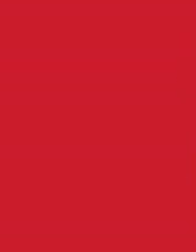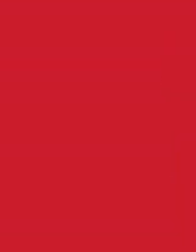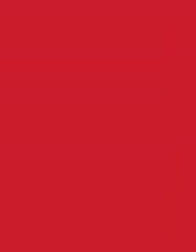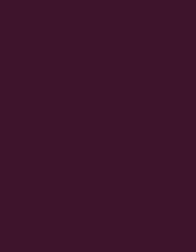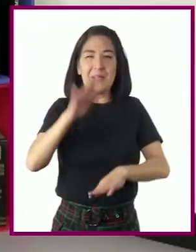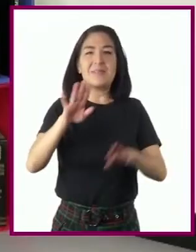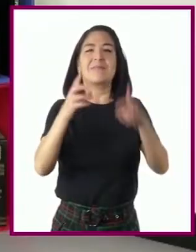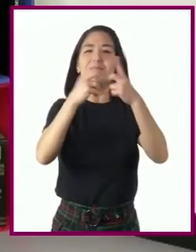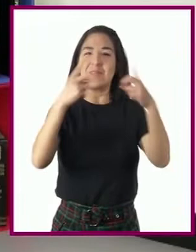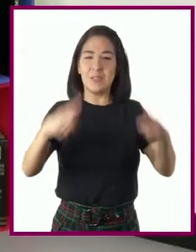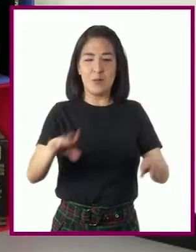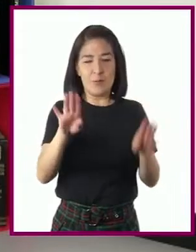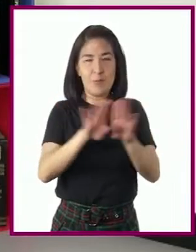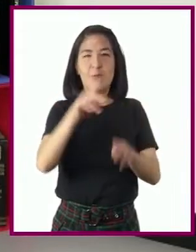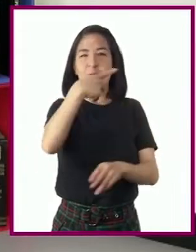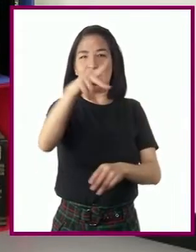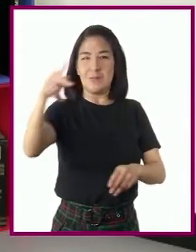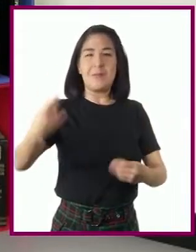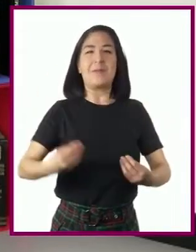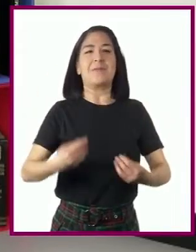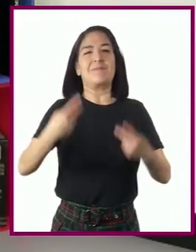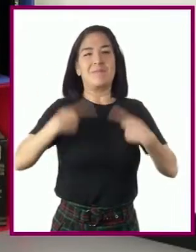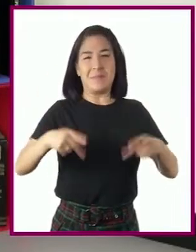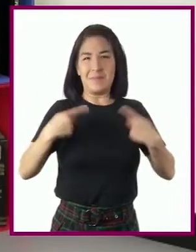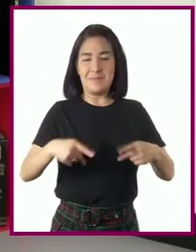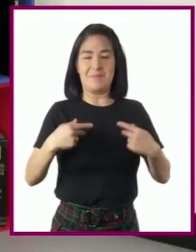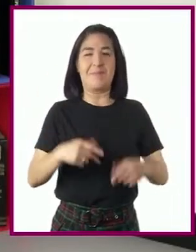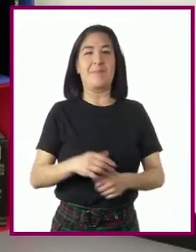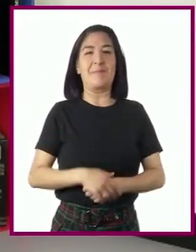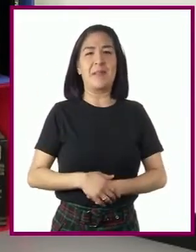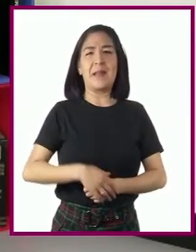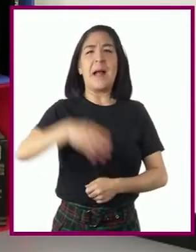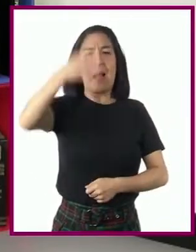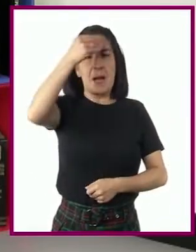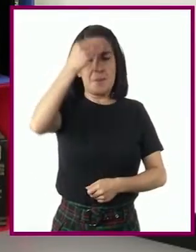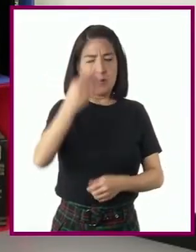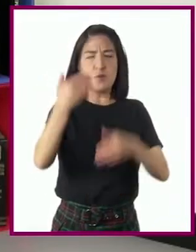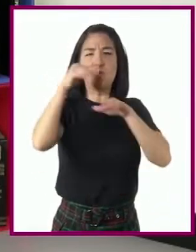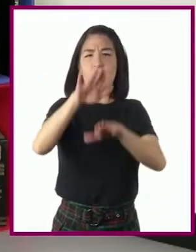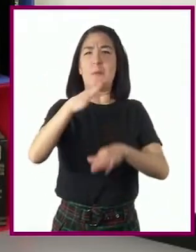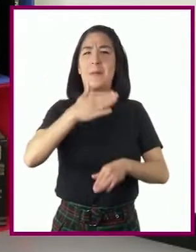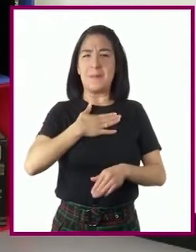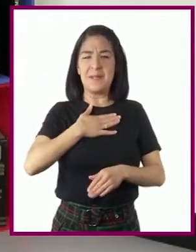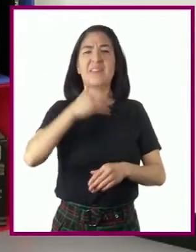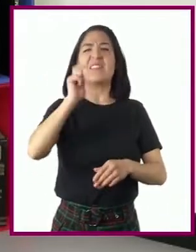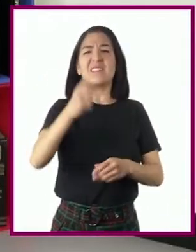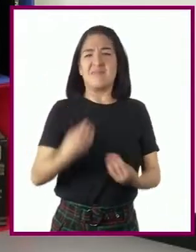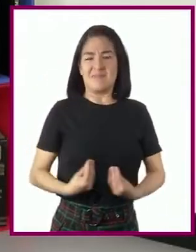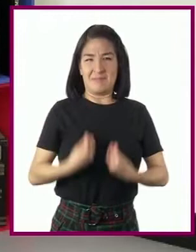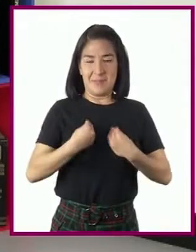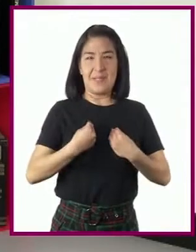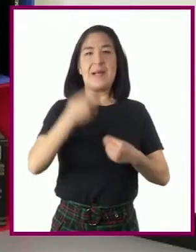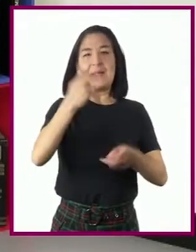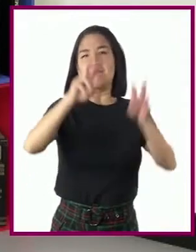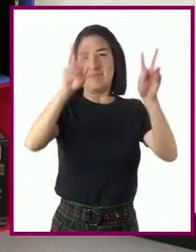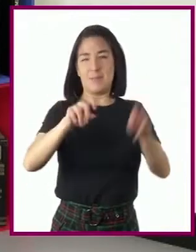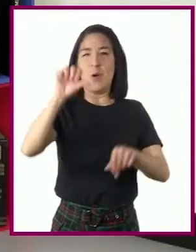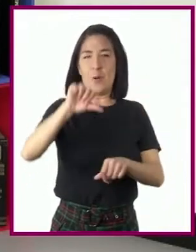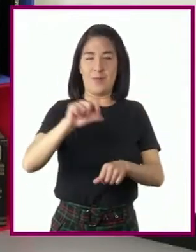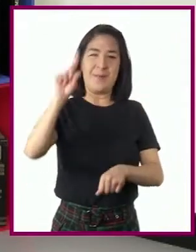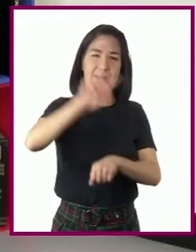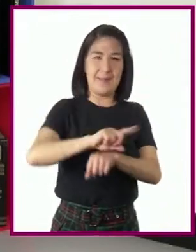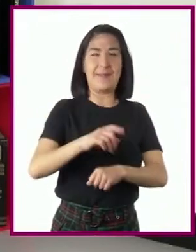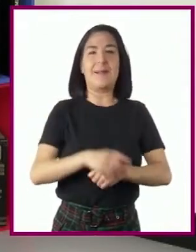están pasando. Aprendiendo sobre mí y lo que estoy viviendo es el tema de nuestra sesión.